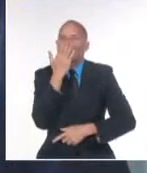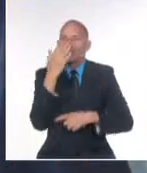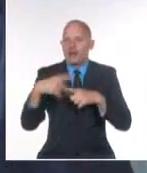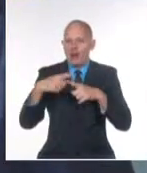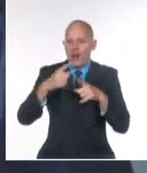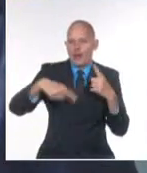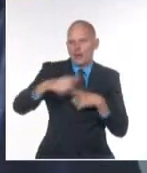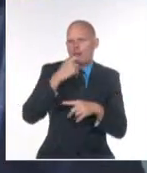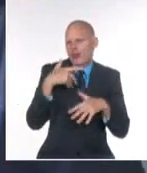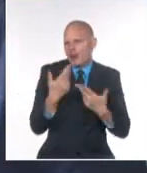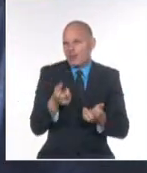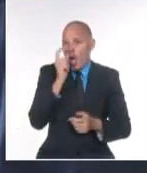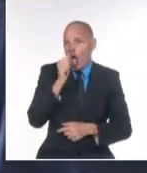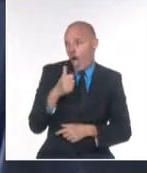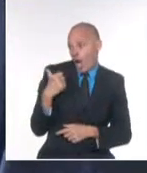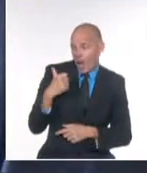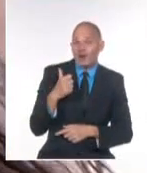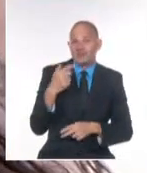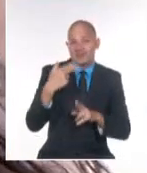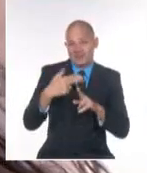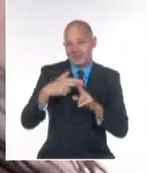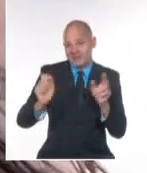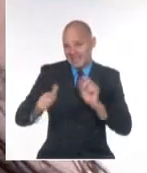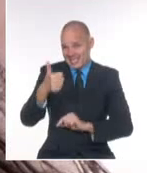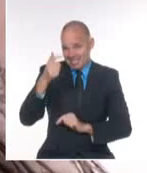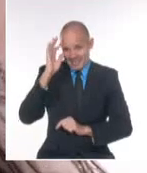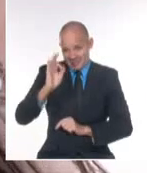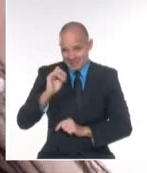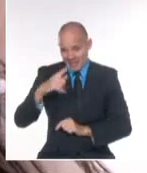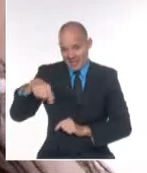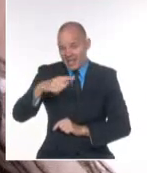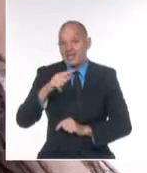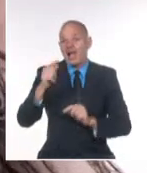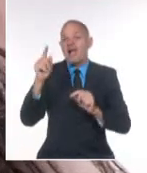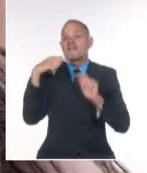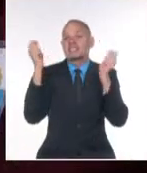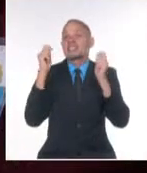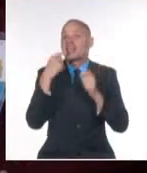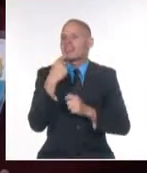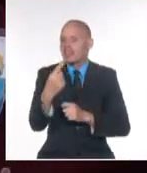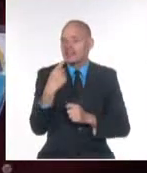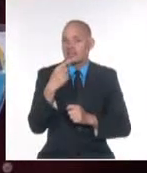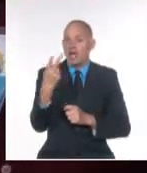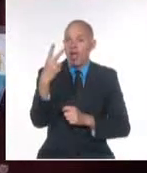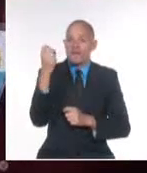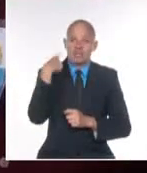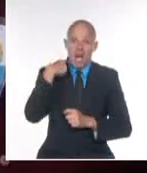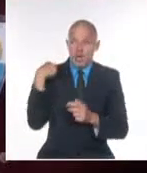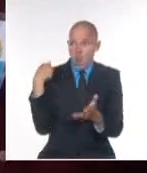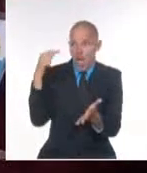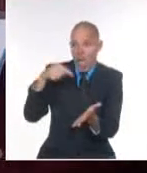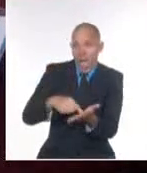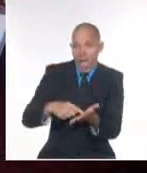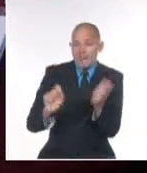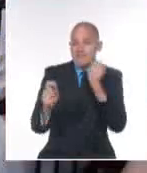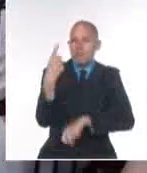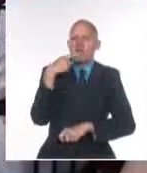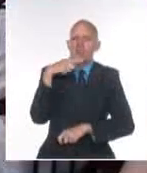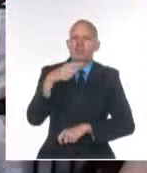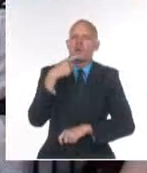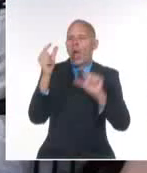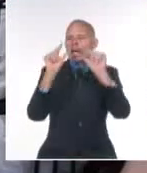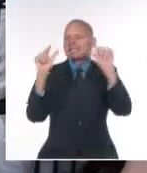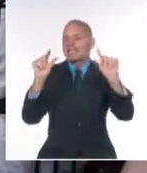Internacional de Cine de Jibara, Sergio Benvenuto Solás, es la primera vez en los más de 20 años del festival que se aborda la